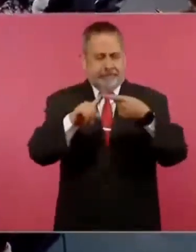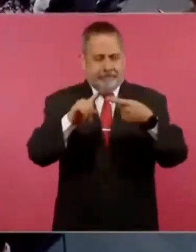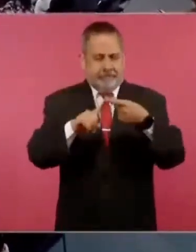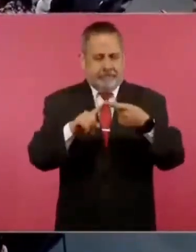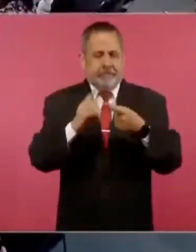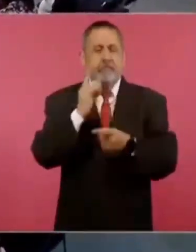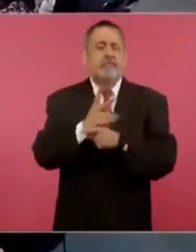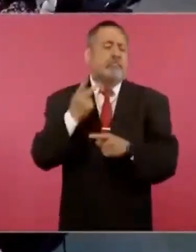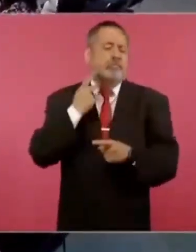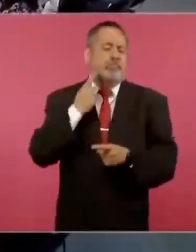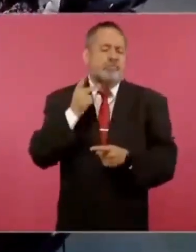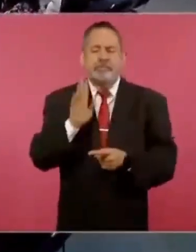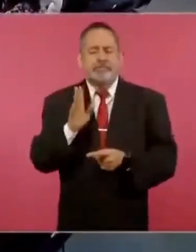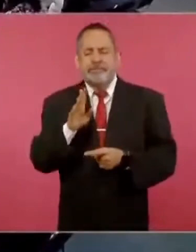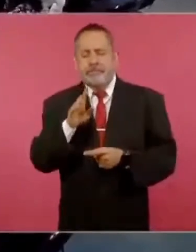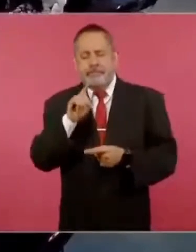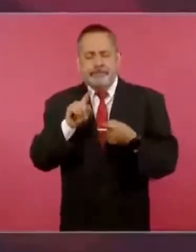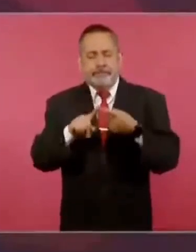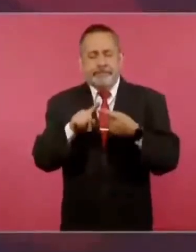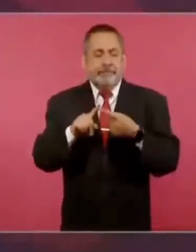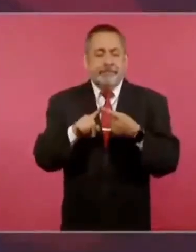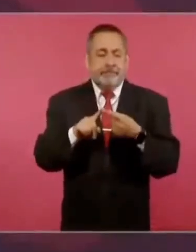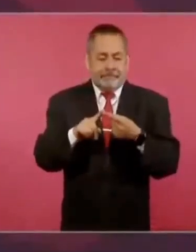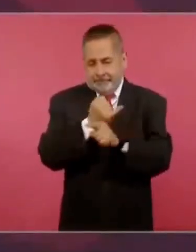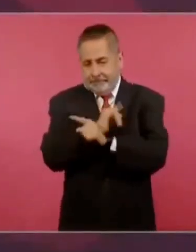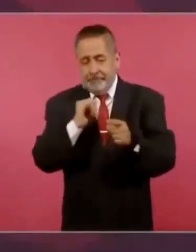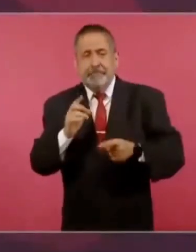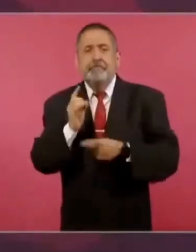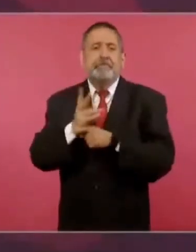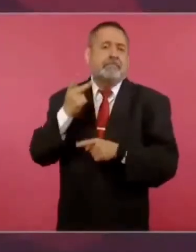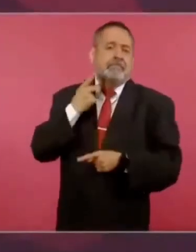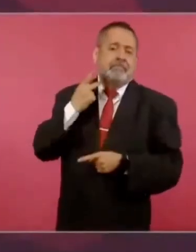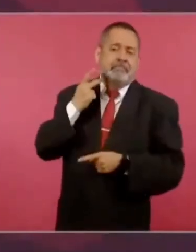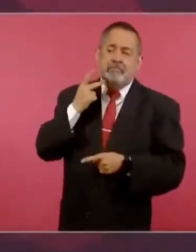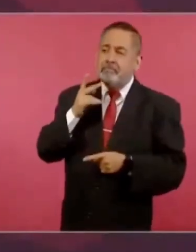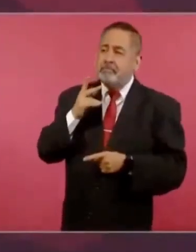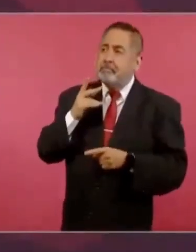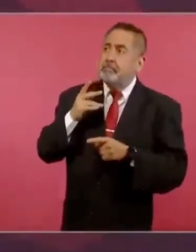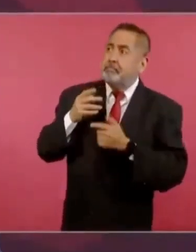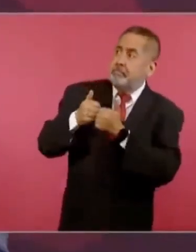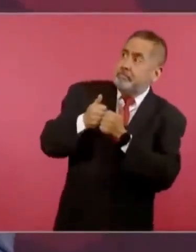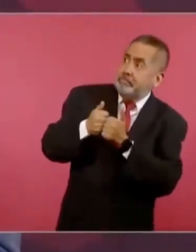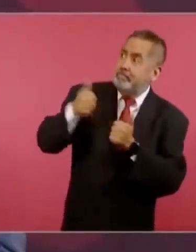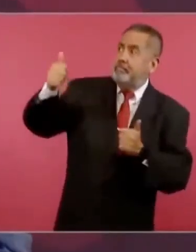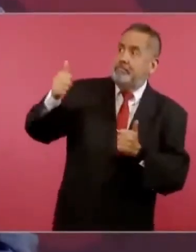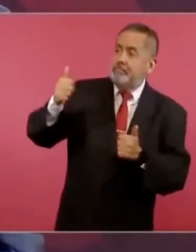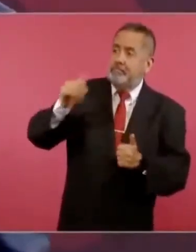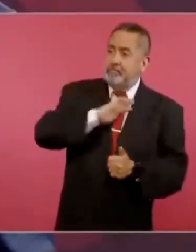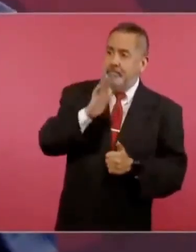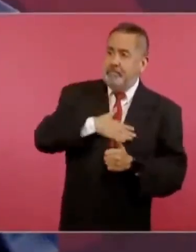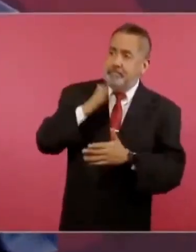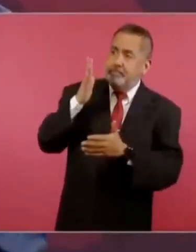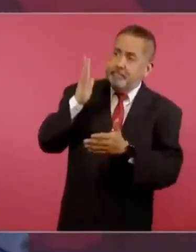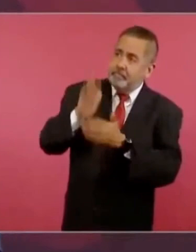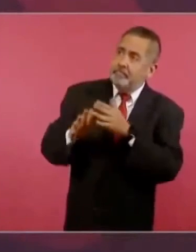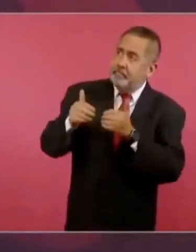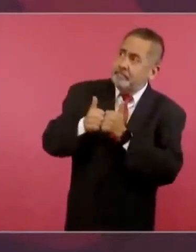político, no fue nada más independizarnos del dominio español,